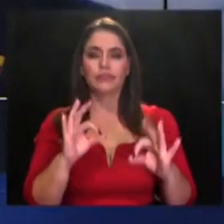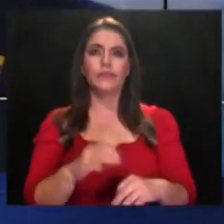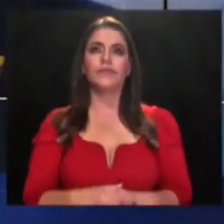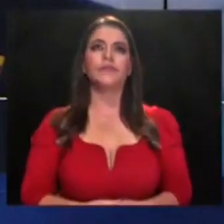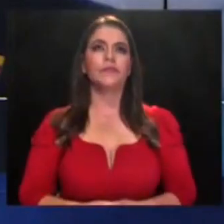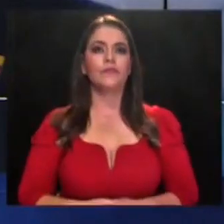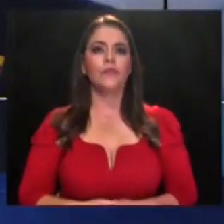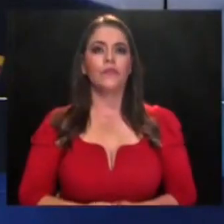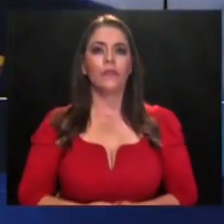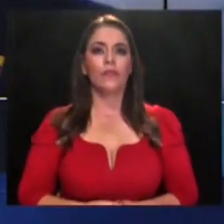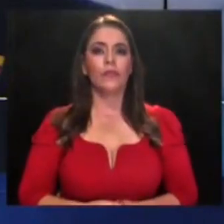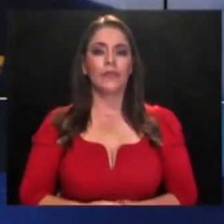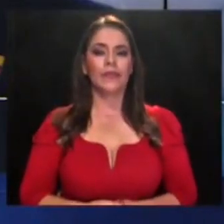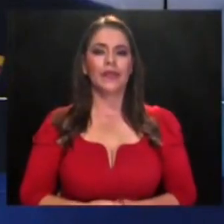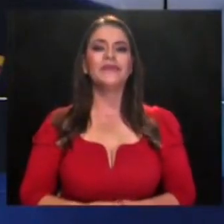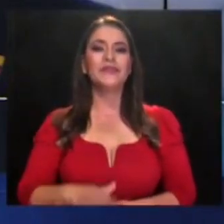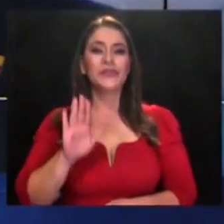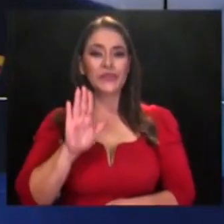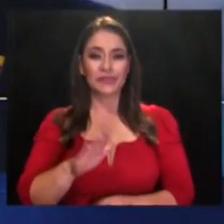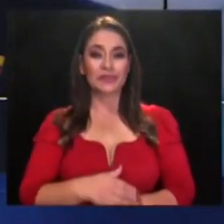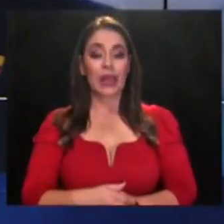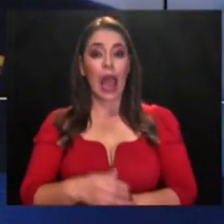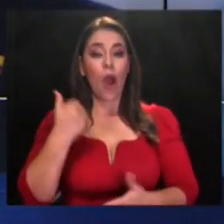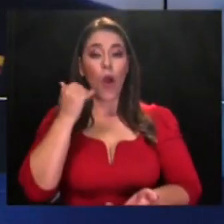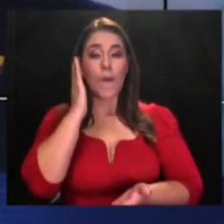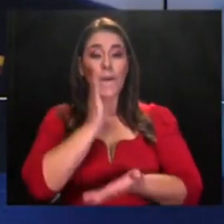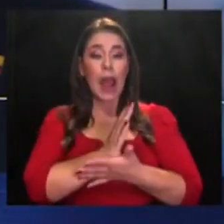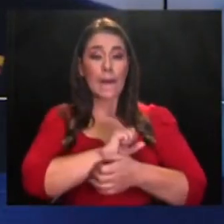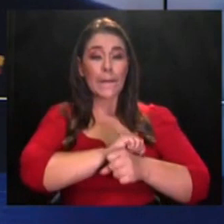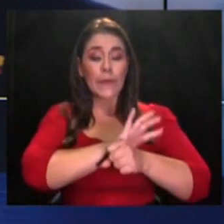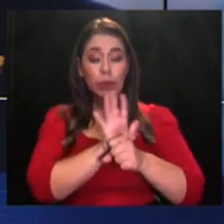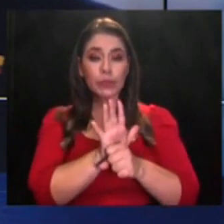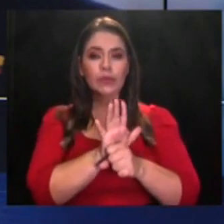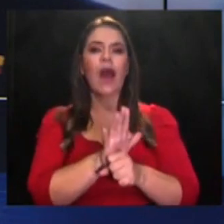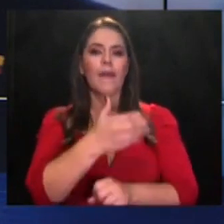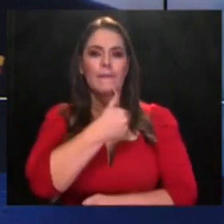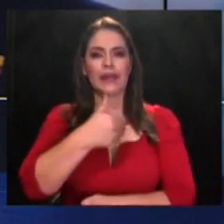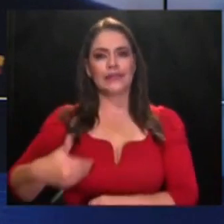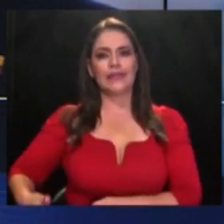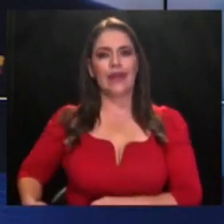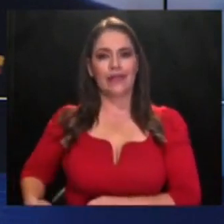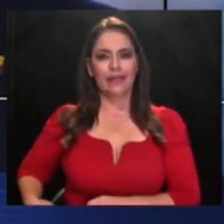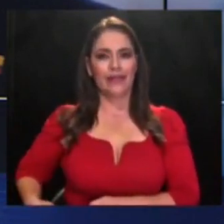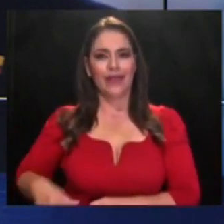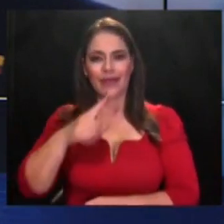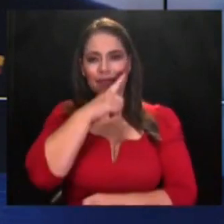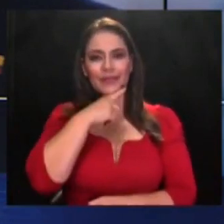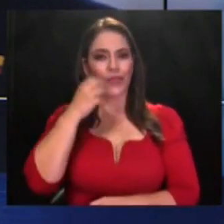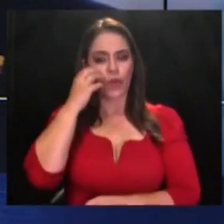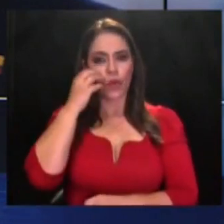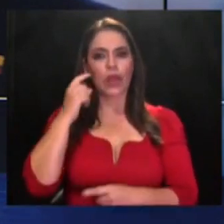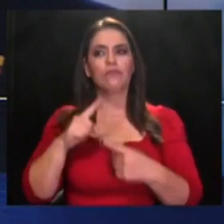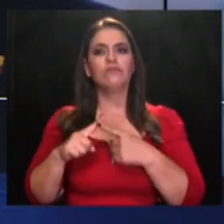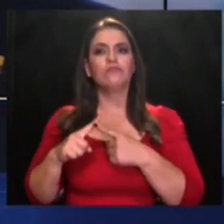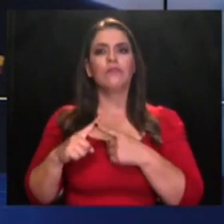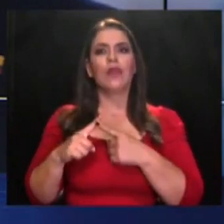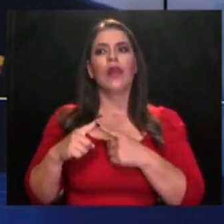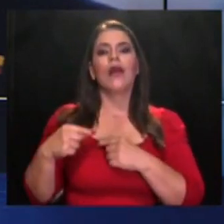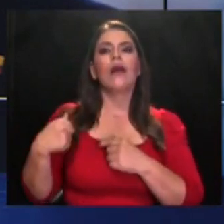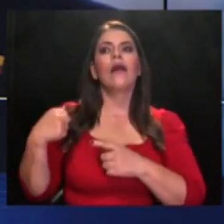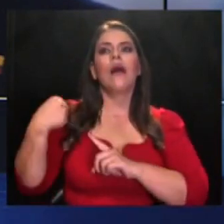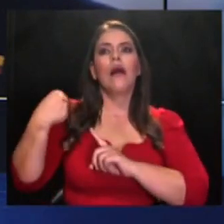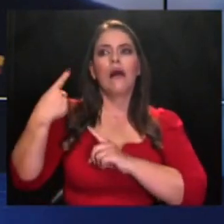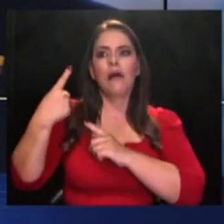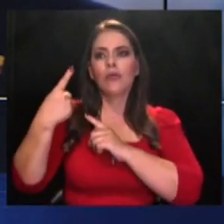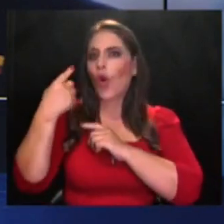Y hace pocos minutos, como es habitual, desde que empezó la alerta por COVID-19, el presidente Iván Duque Márquez transmitió su programa Prevención